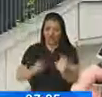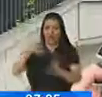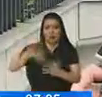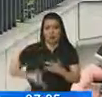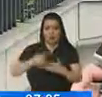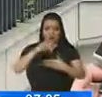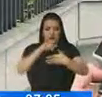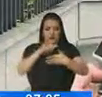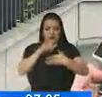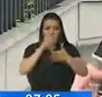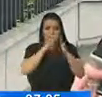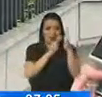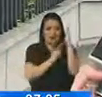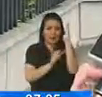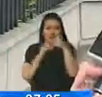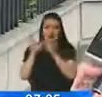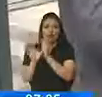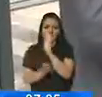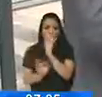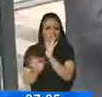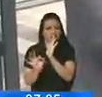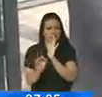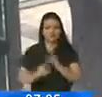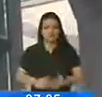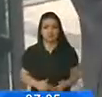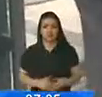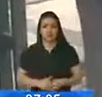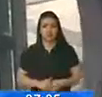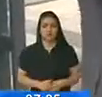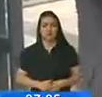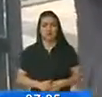constan ni en el reglamento ni en la Constitución. Informó Héctor Romero.